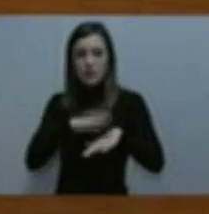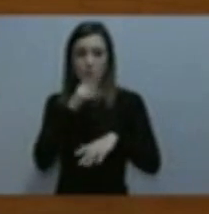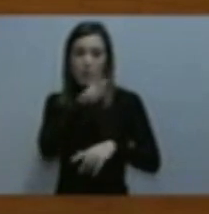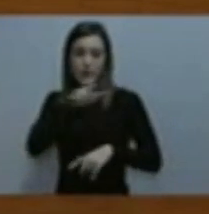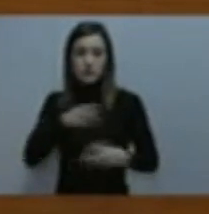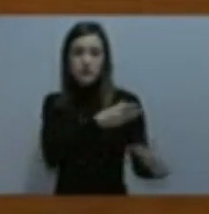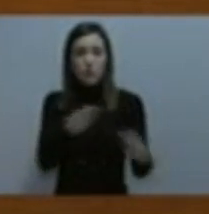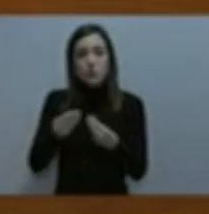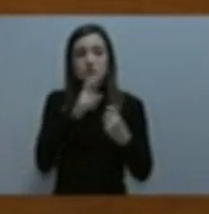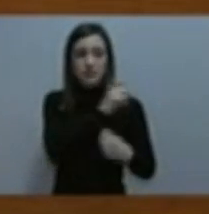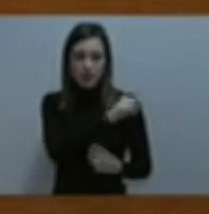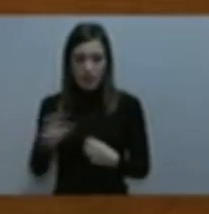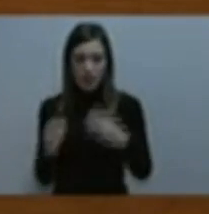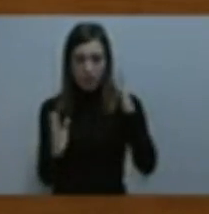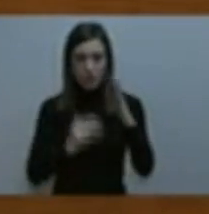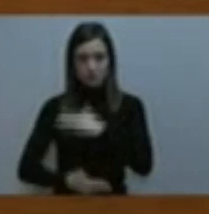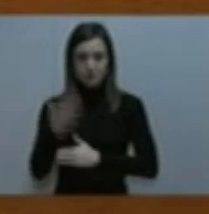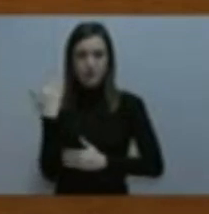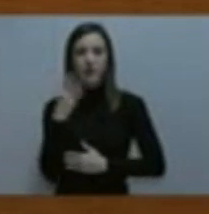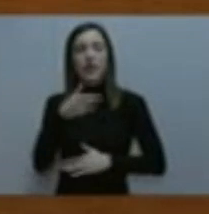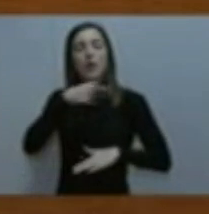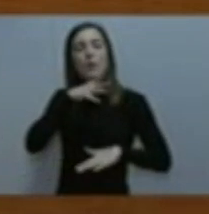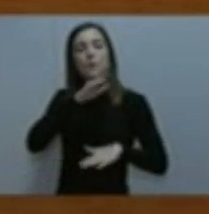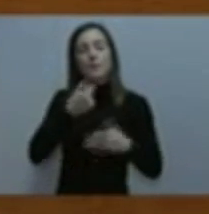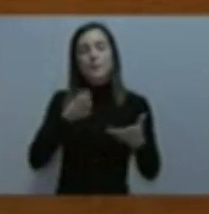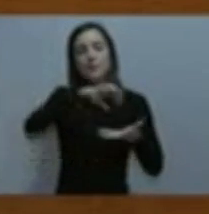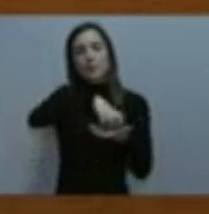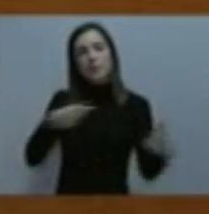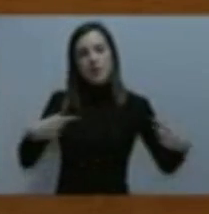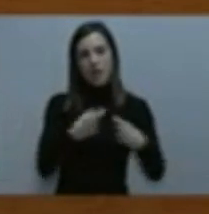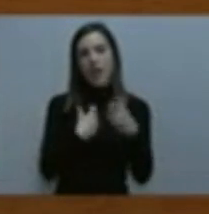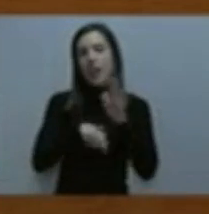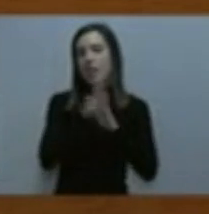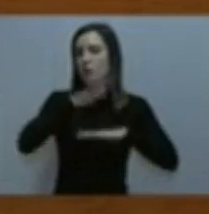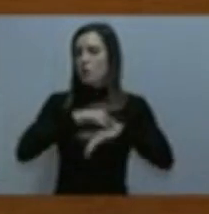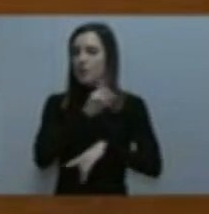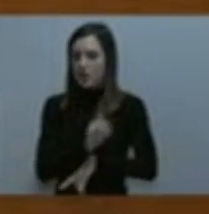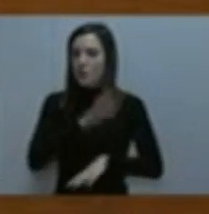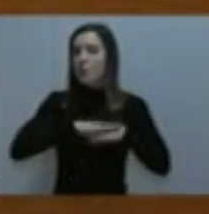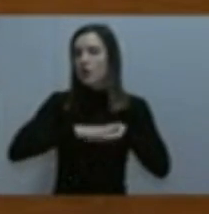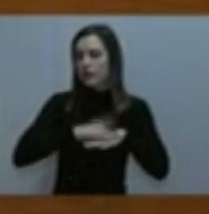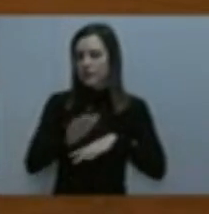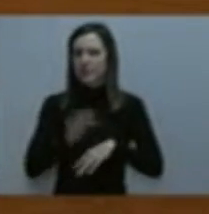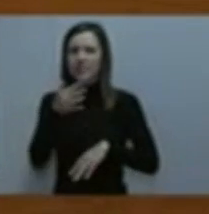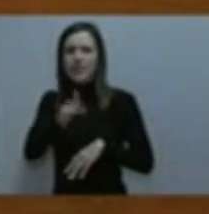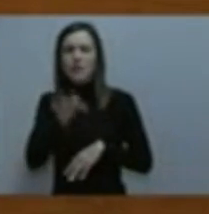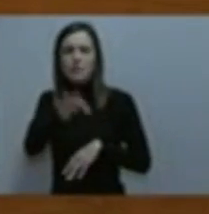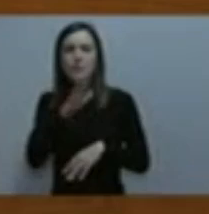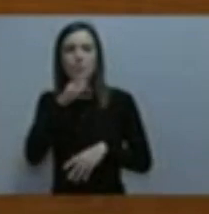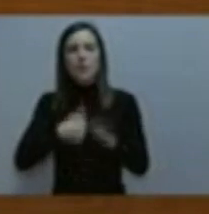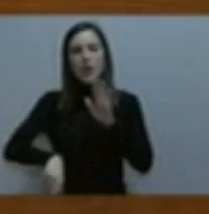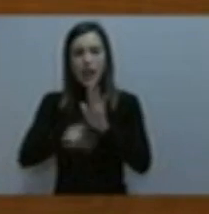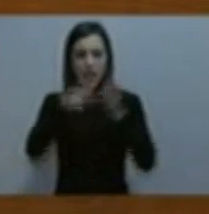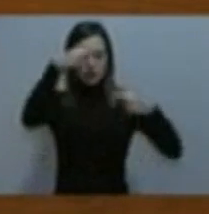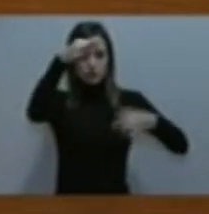la regasificadora es ilegal. De por qué, con la legislación urbanística en la mano y tras la anulación de los planes generales